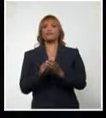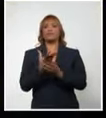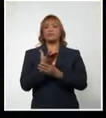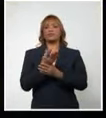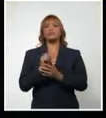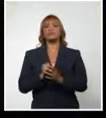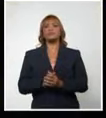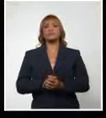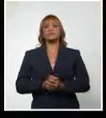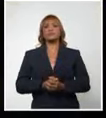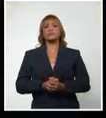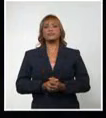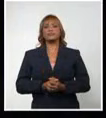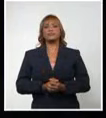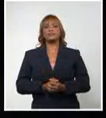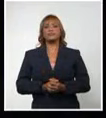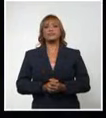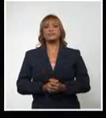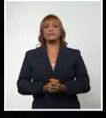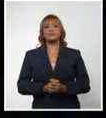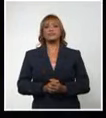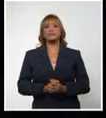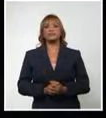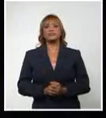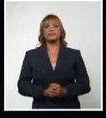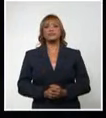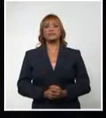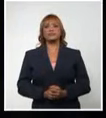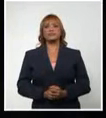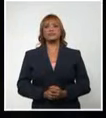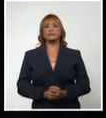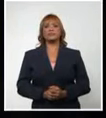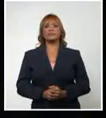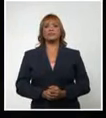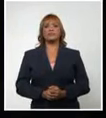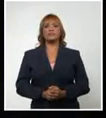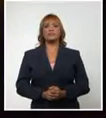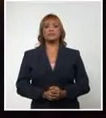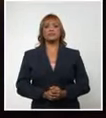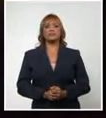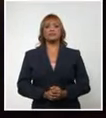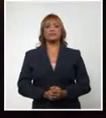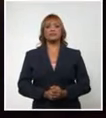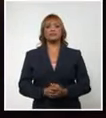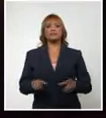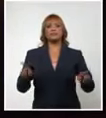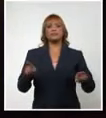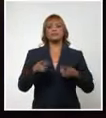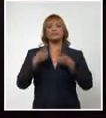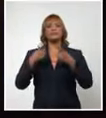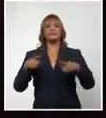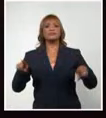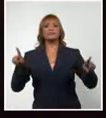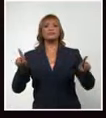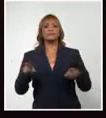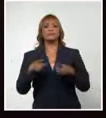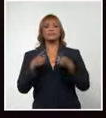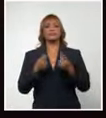He soñado, sueño y soñaré, que soy mejor que